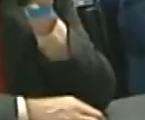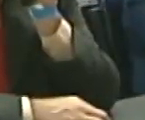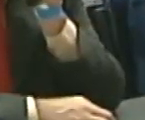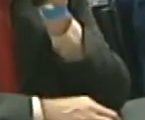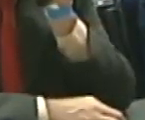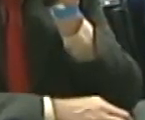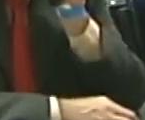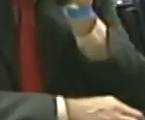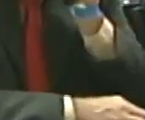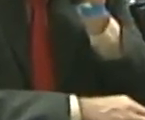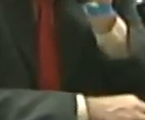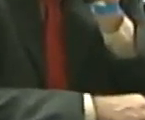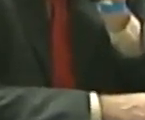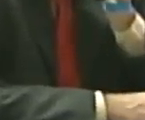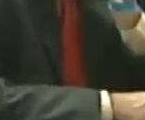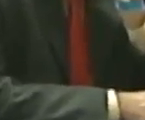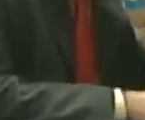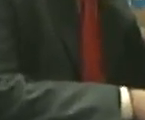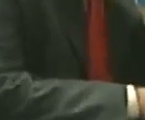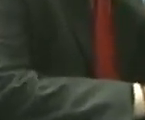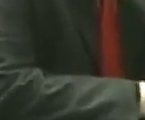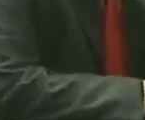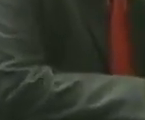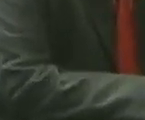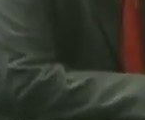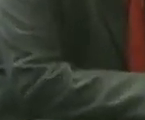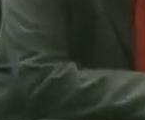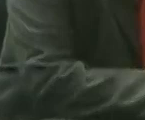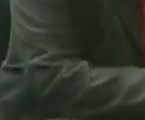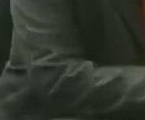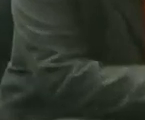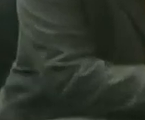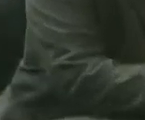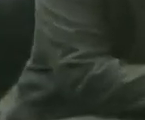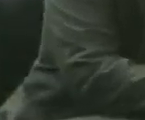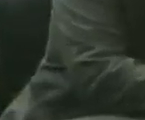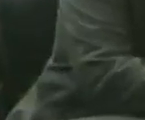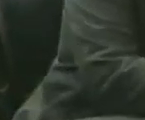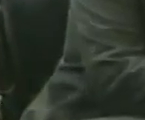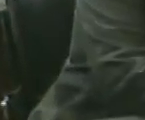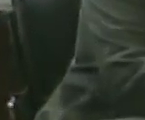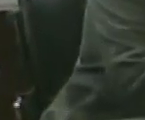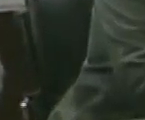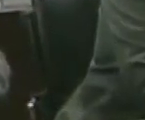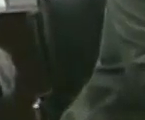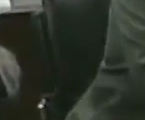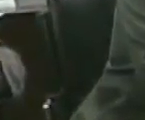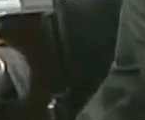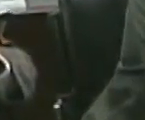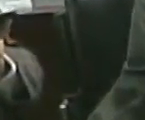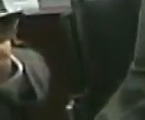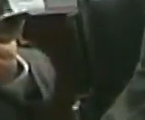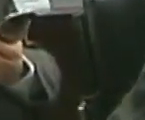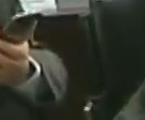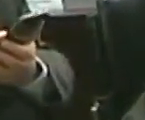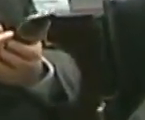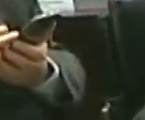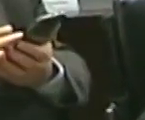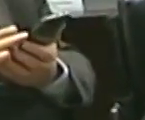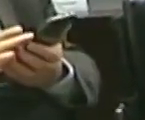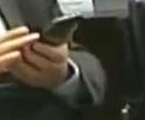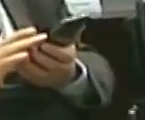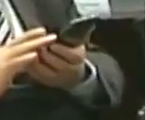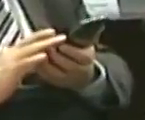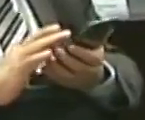ordinarias, 5 especiales, 4 extraordinarias, 2 solemnes y 2 comisiones consultivas. Lograron sancionar